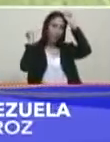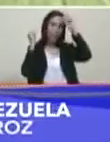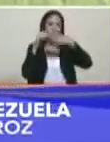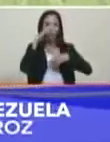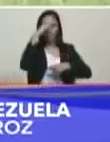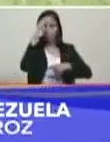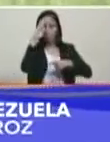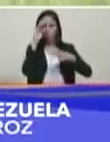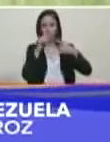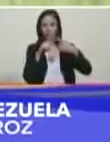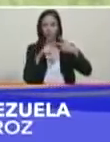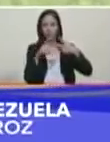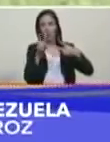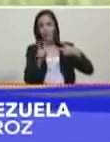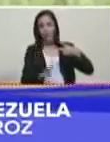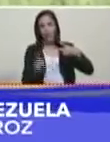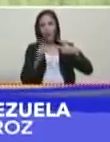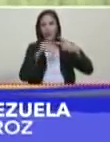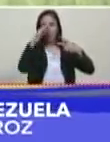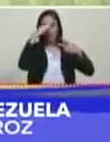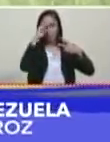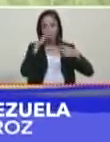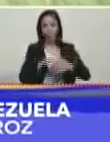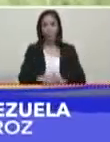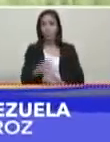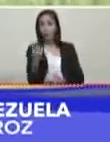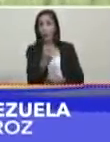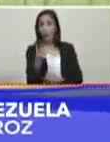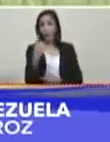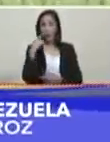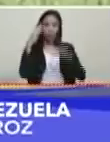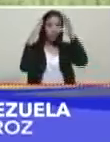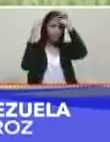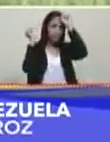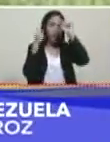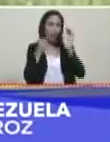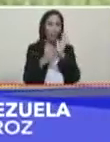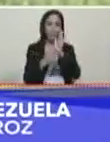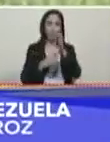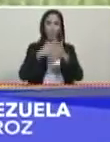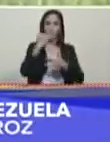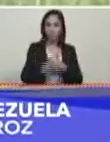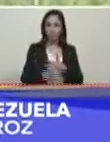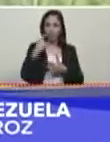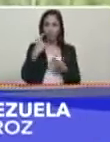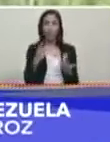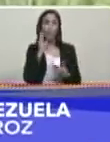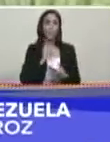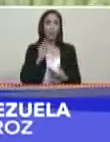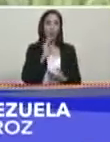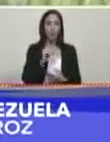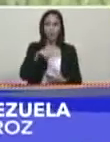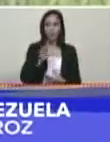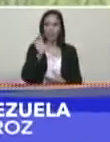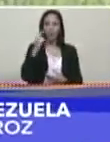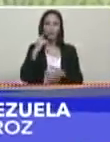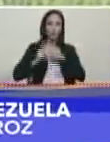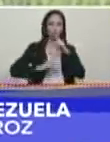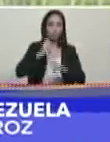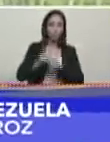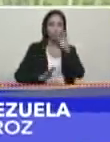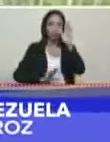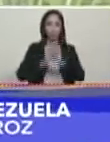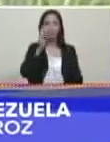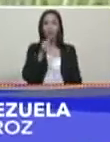embajador Rogelio Polanco, respectivamente, para mostrarle esta experiencia al país, produciendo